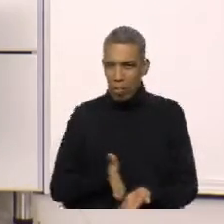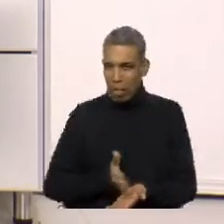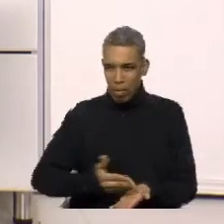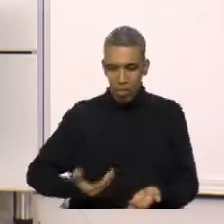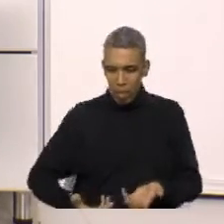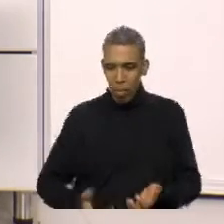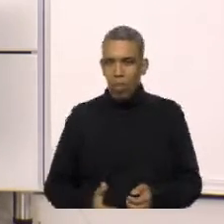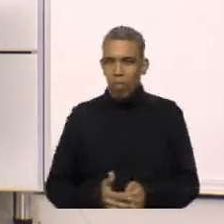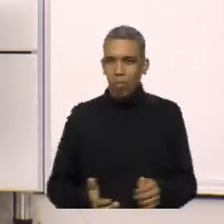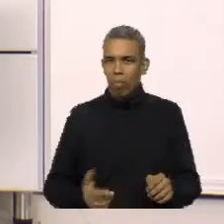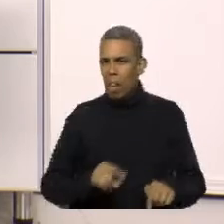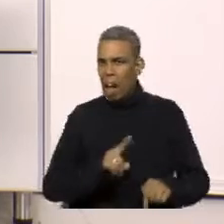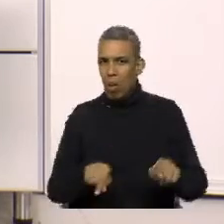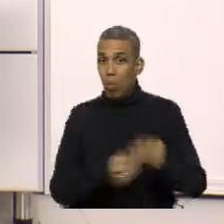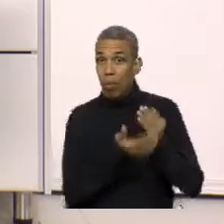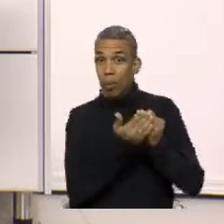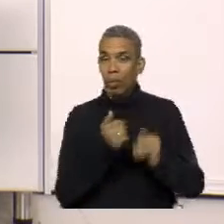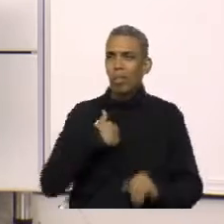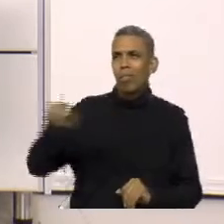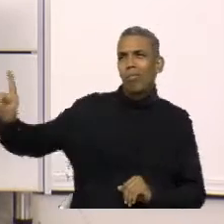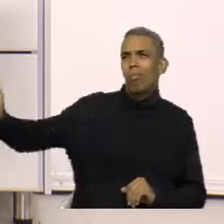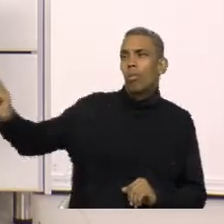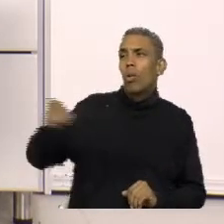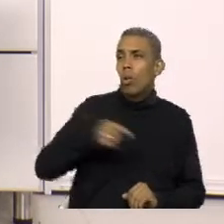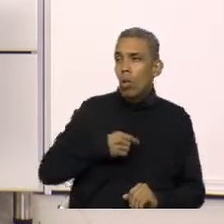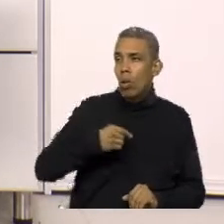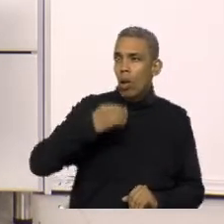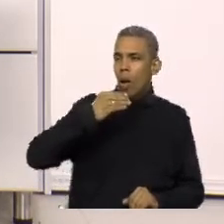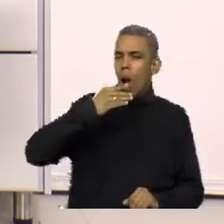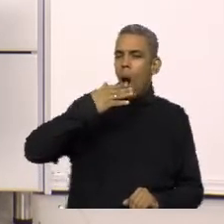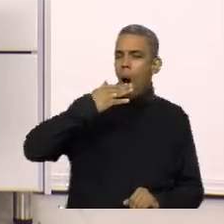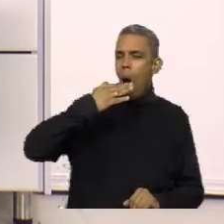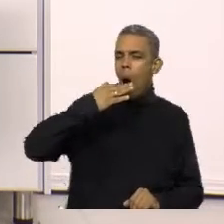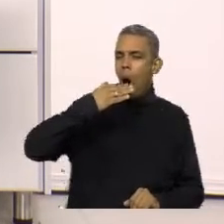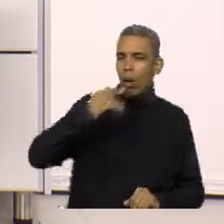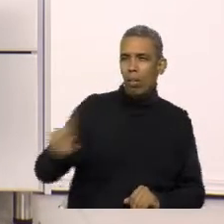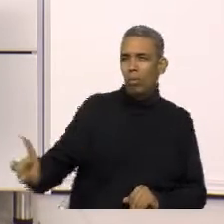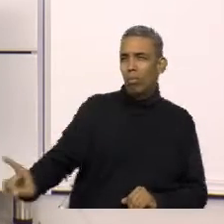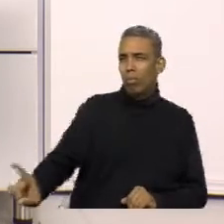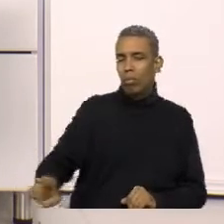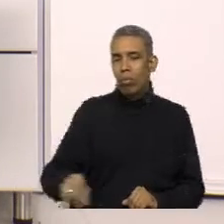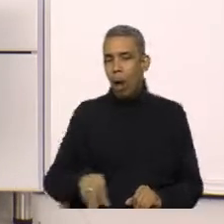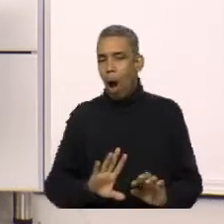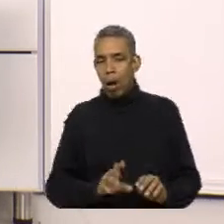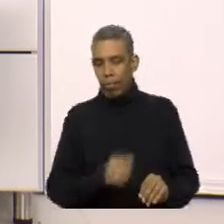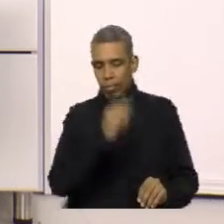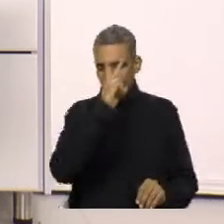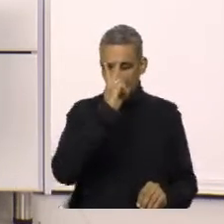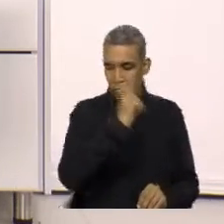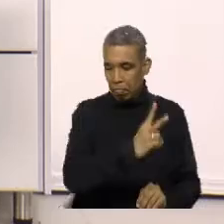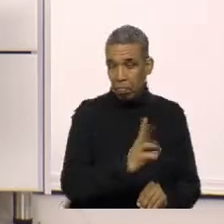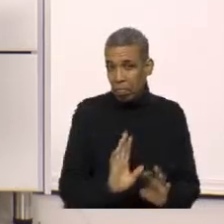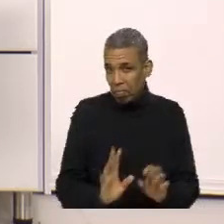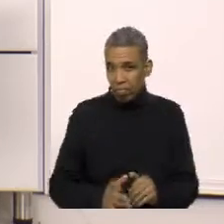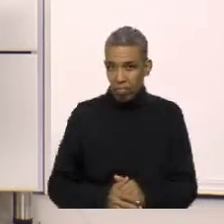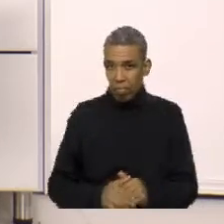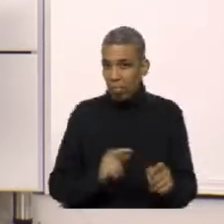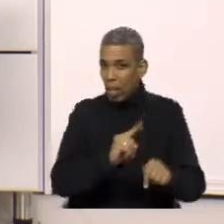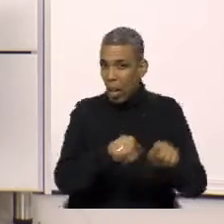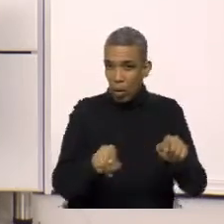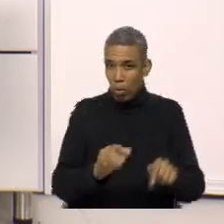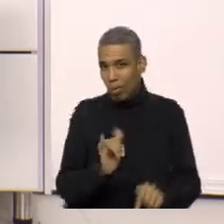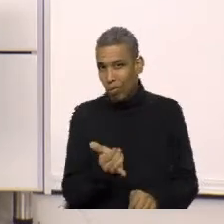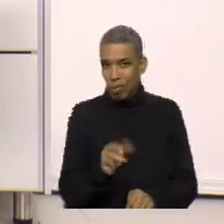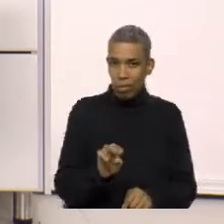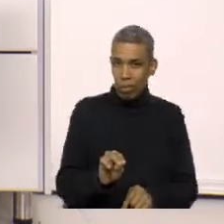al picante tampoco, pero sí le adiciono acá el poquito de picante. ¿Para qué? Para que los camarones queden con